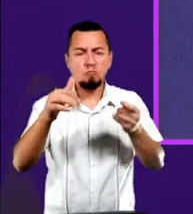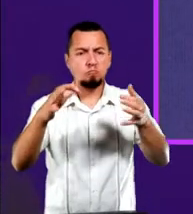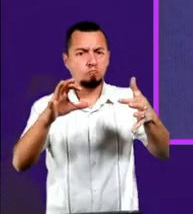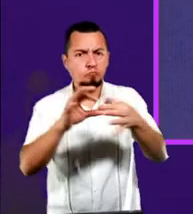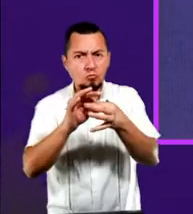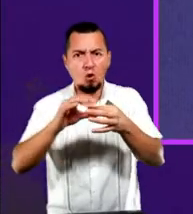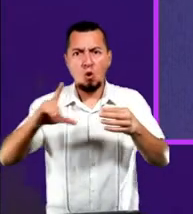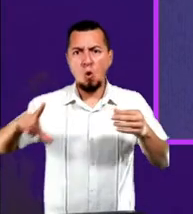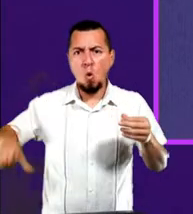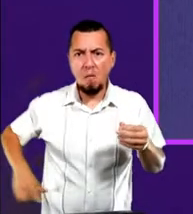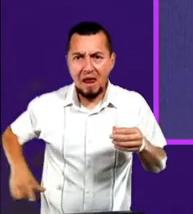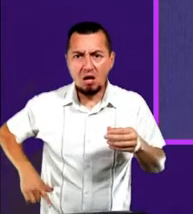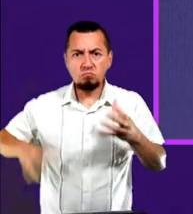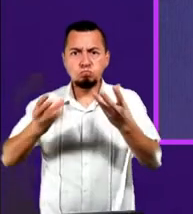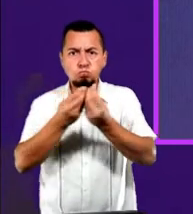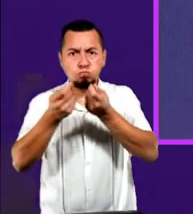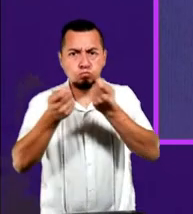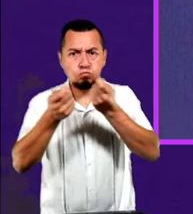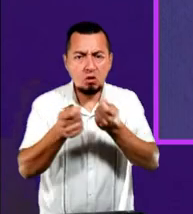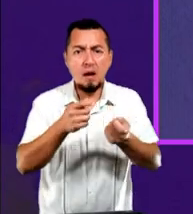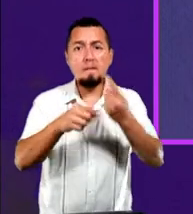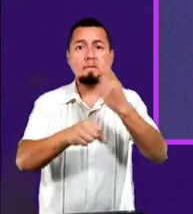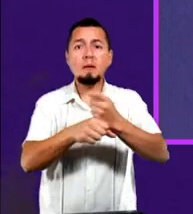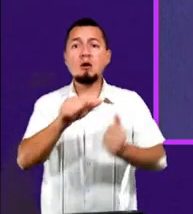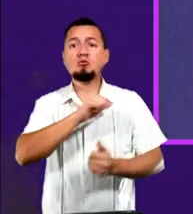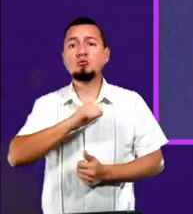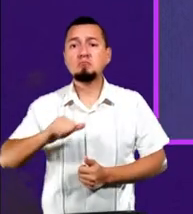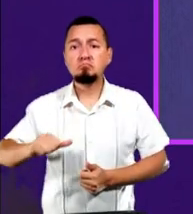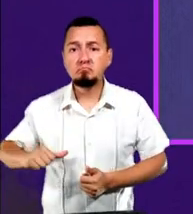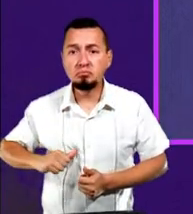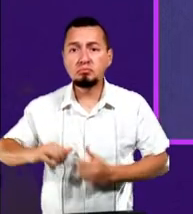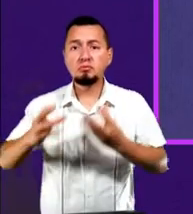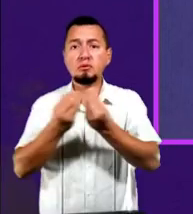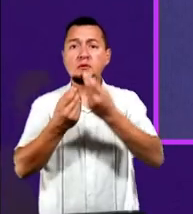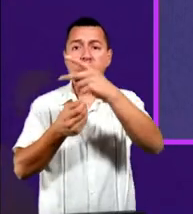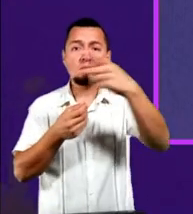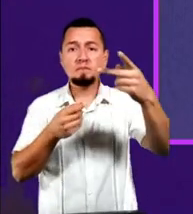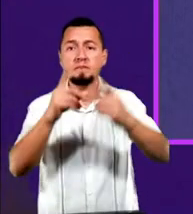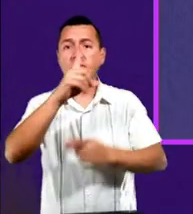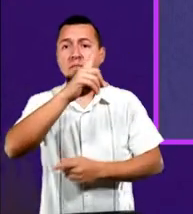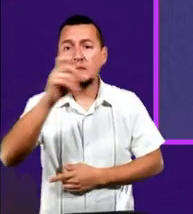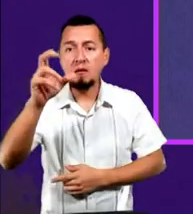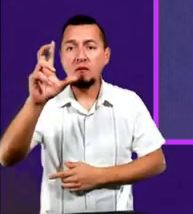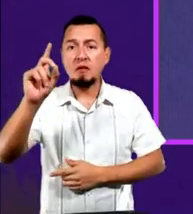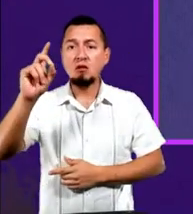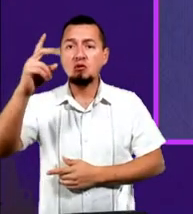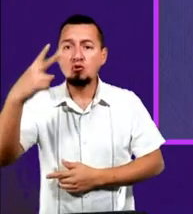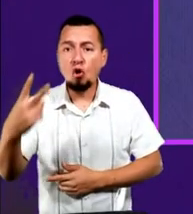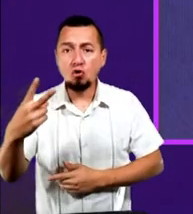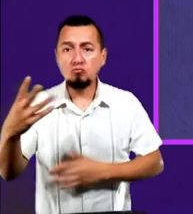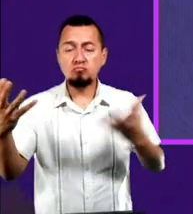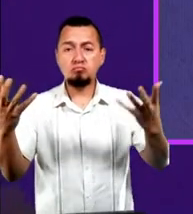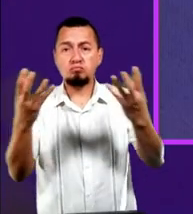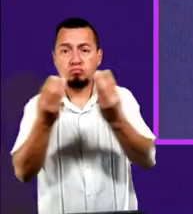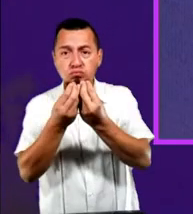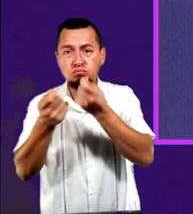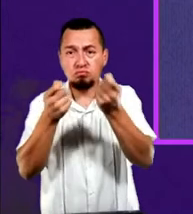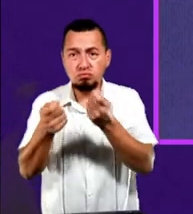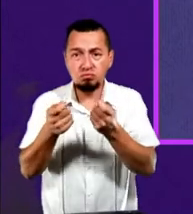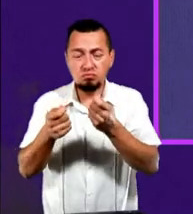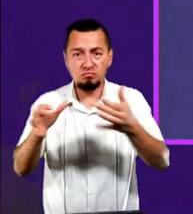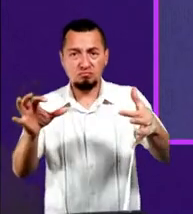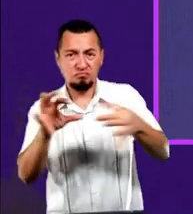ayuntamientos, 132, se instituyó la figura de abogado de los